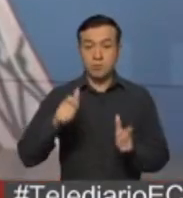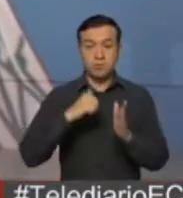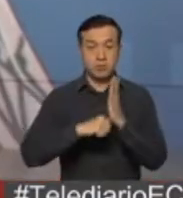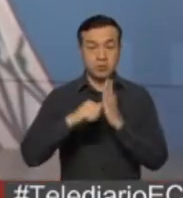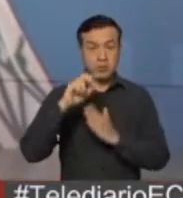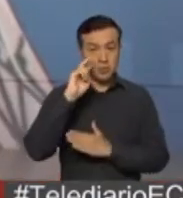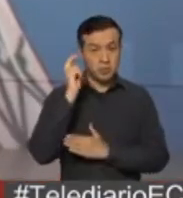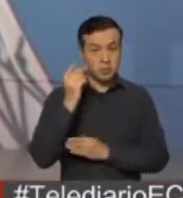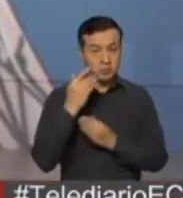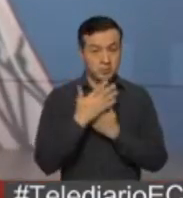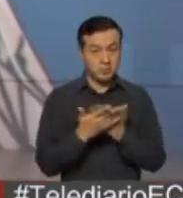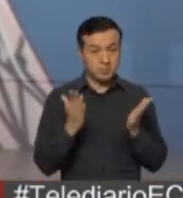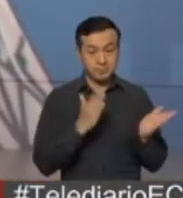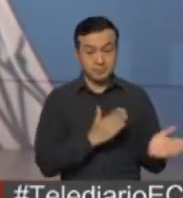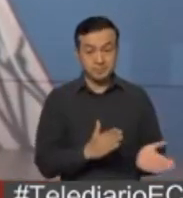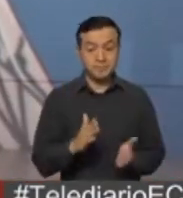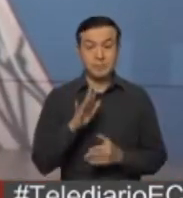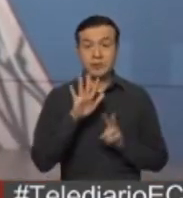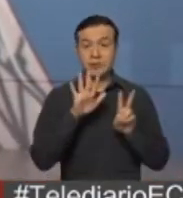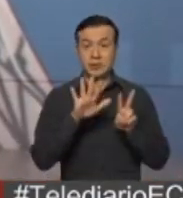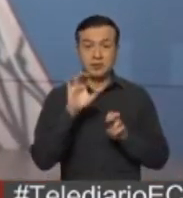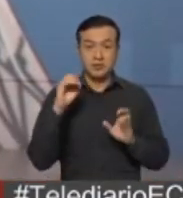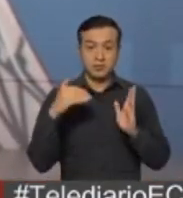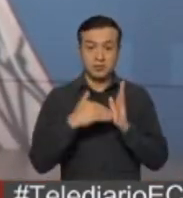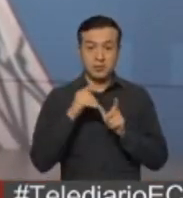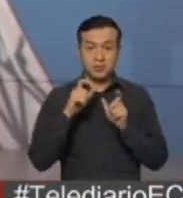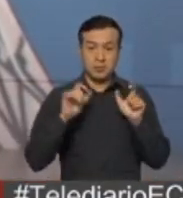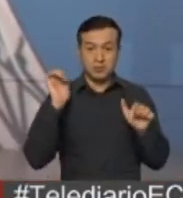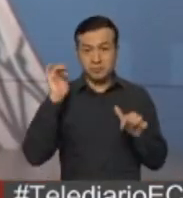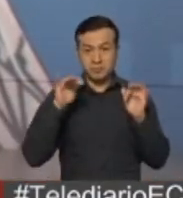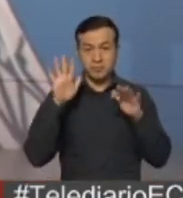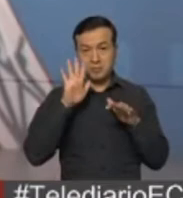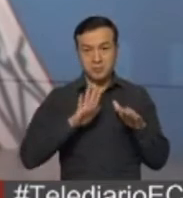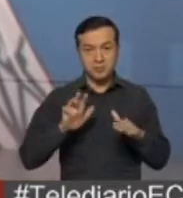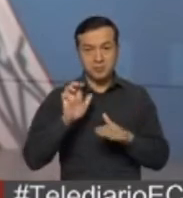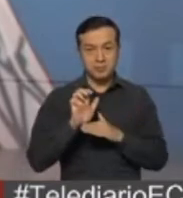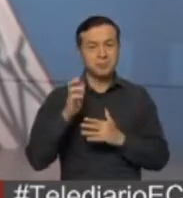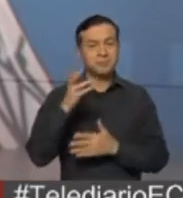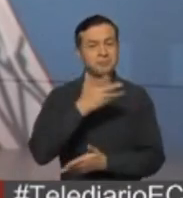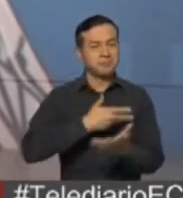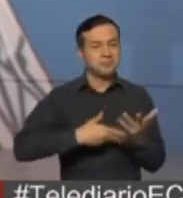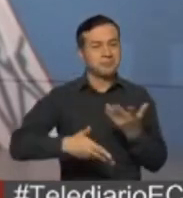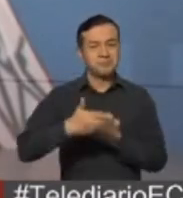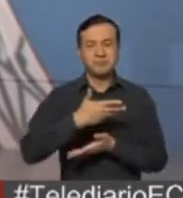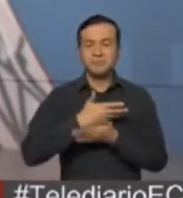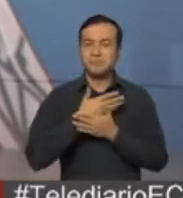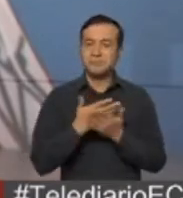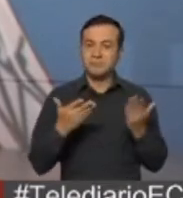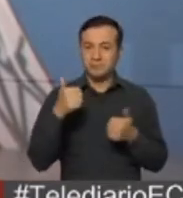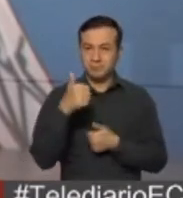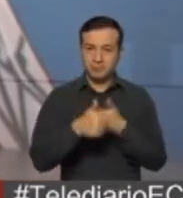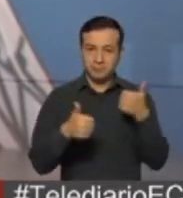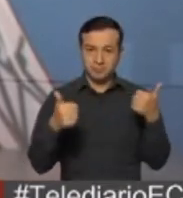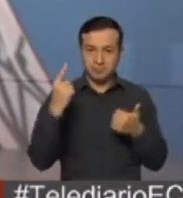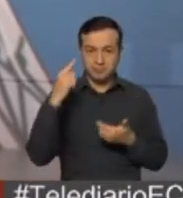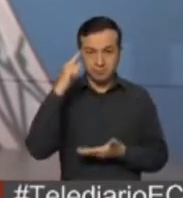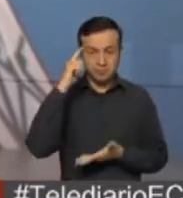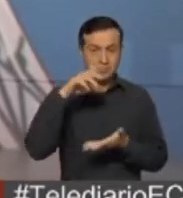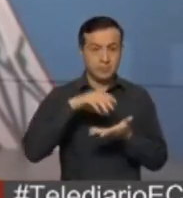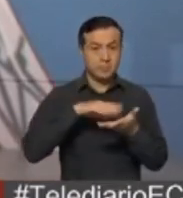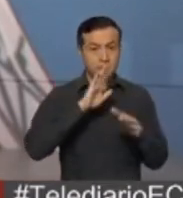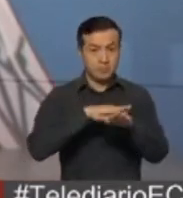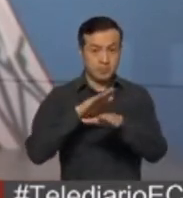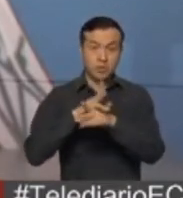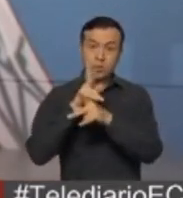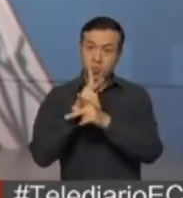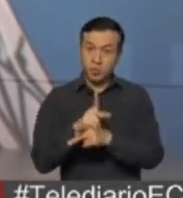Turismo, que prevé también que más de 700 mil visitantes recorran el territorio ecuatoriano. Autoridades de gobierno hicieron un llamado a